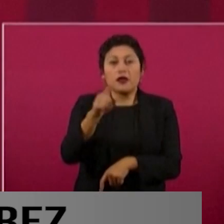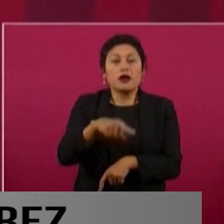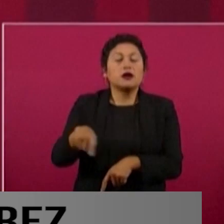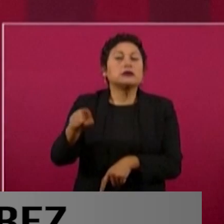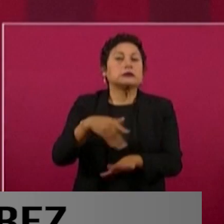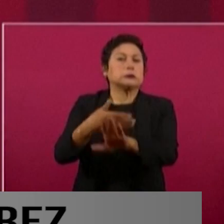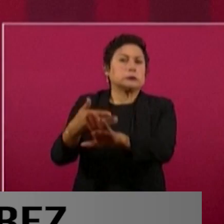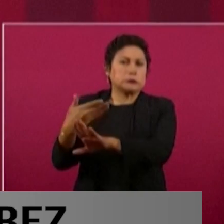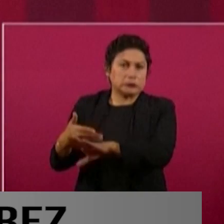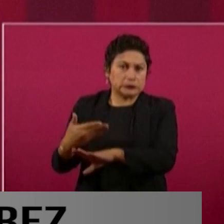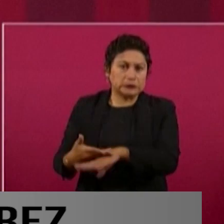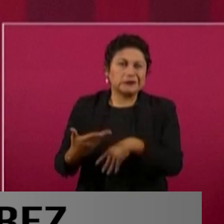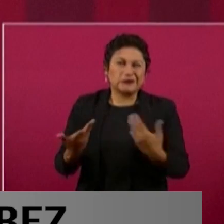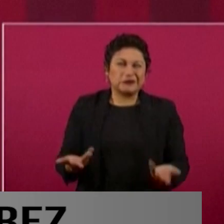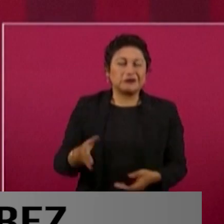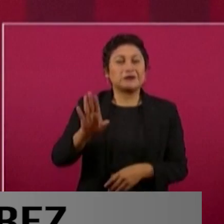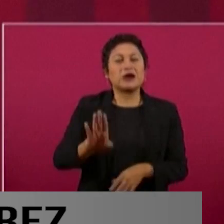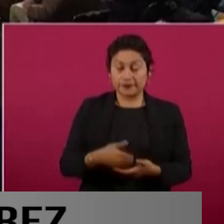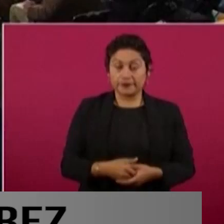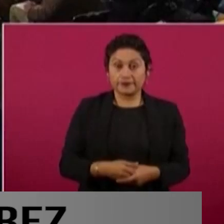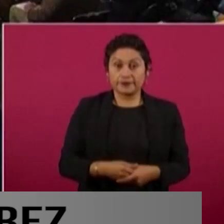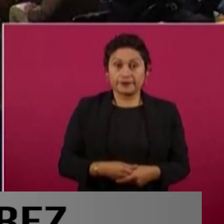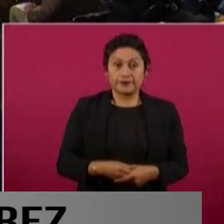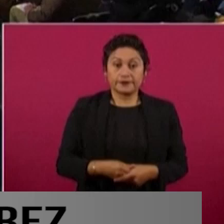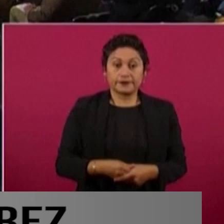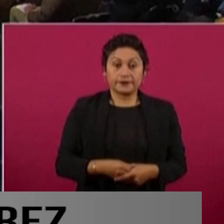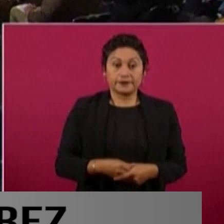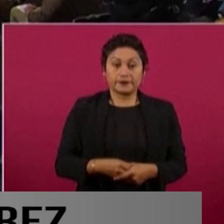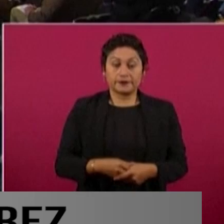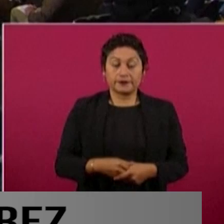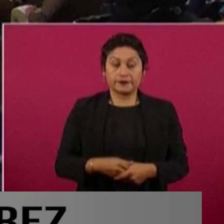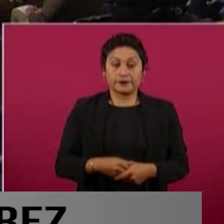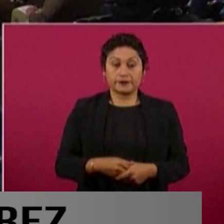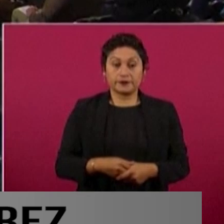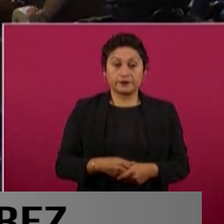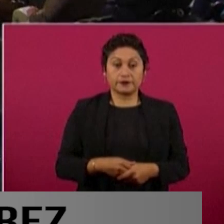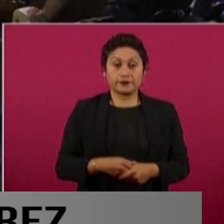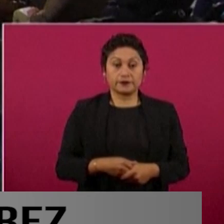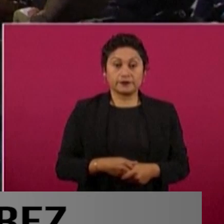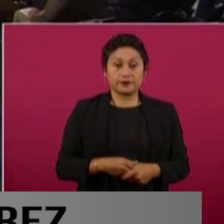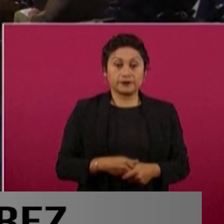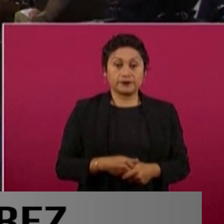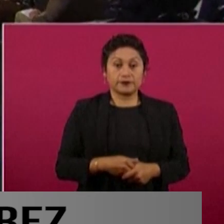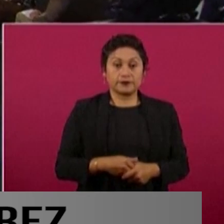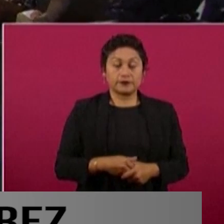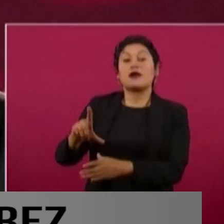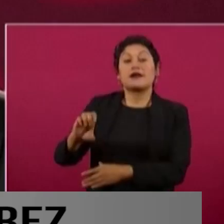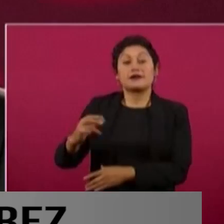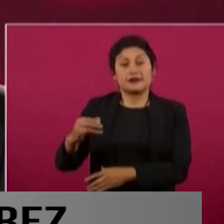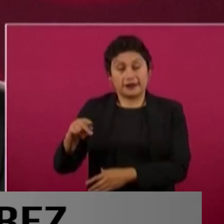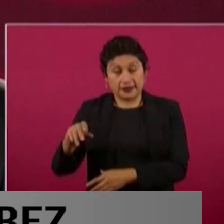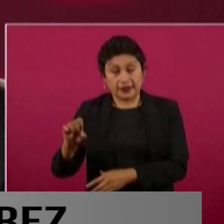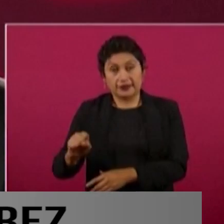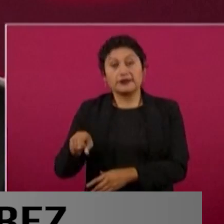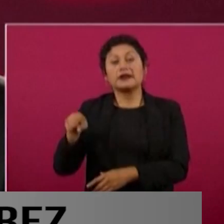como una especie de represalia. Los ataques en Ciudad Juárez ocurrieron dos días después de una